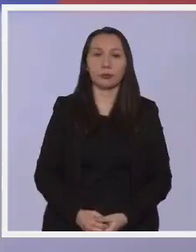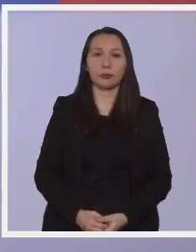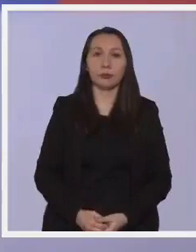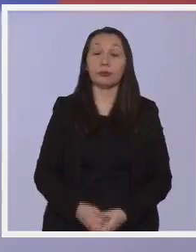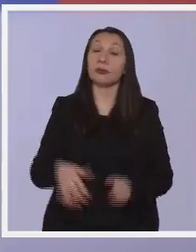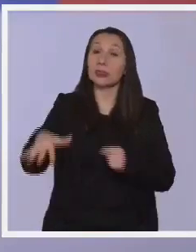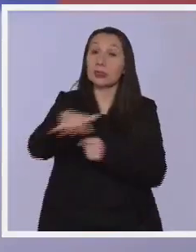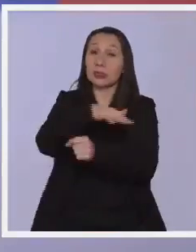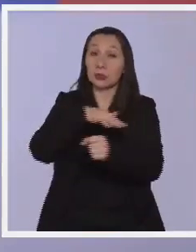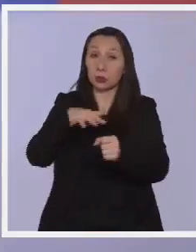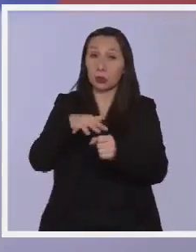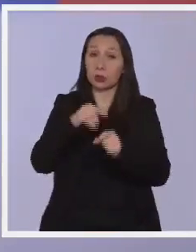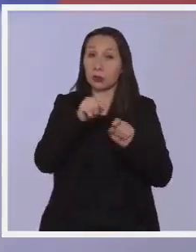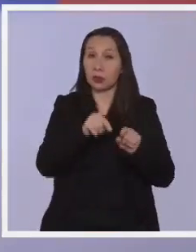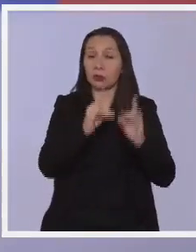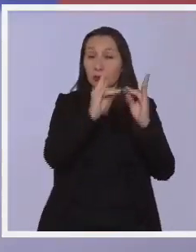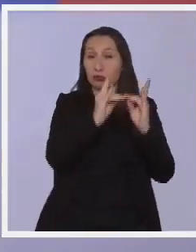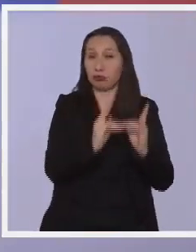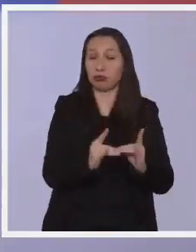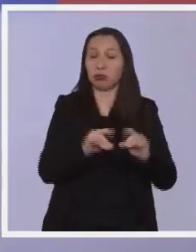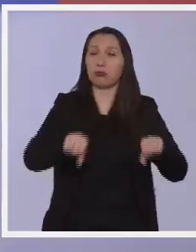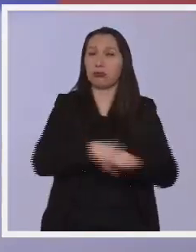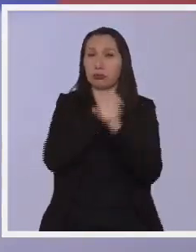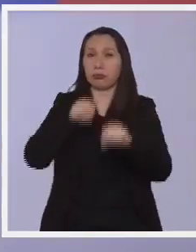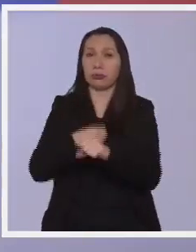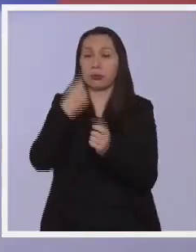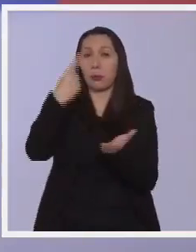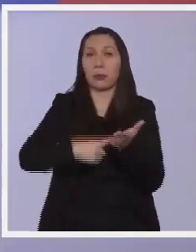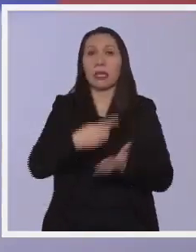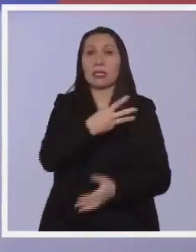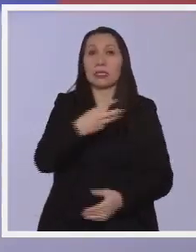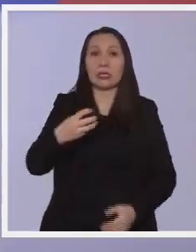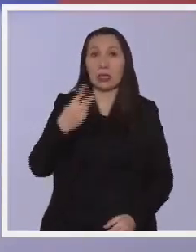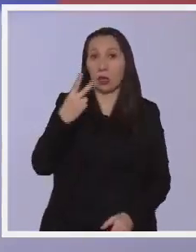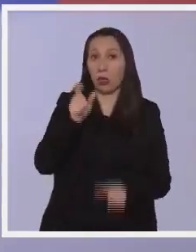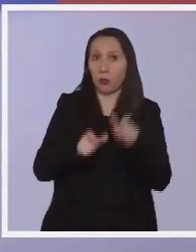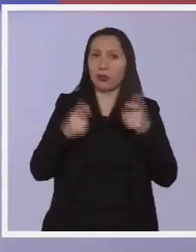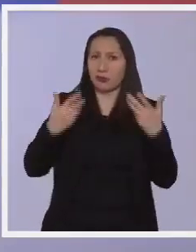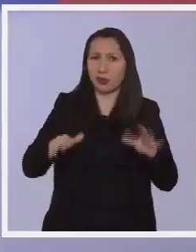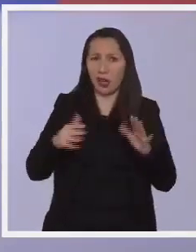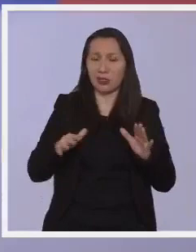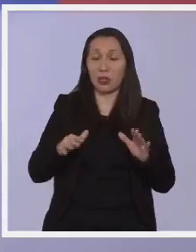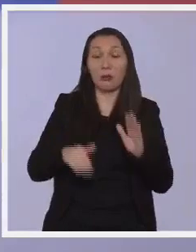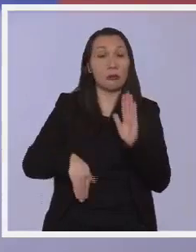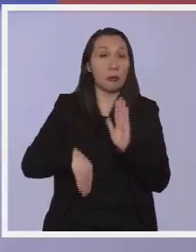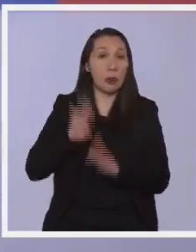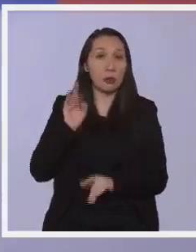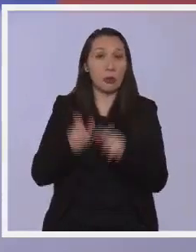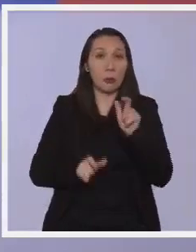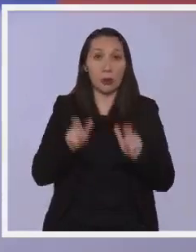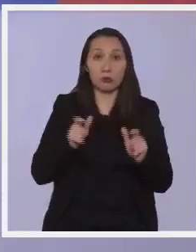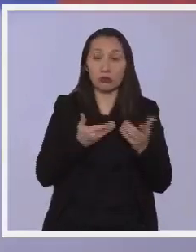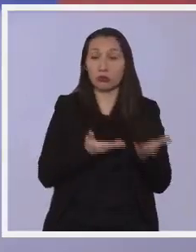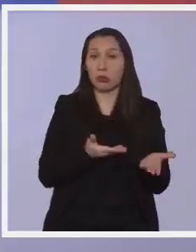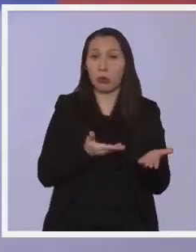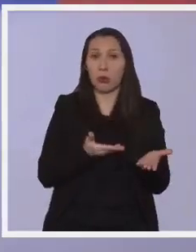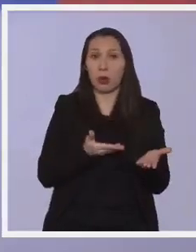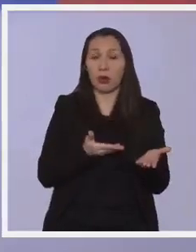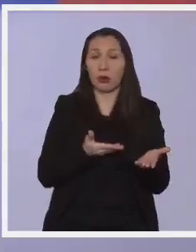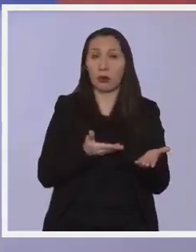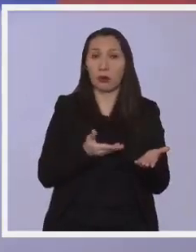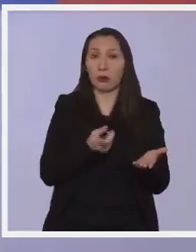En el contexto de estos eventos, en los últimos 4 años se han detenido 1.302 personas, pero la mayoría de esas personas